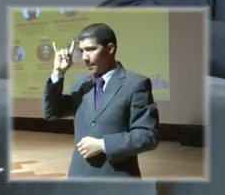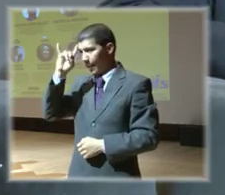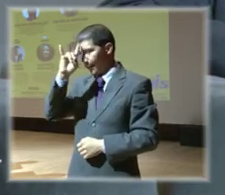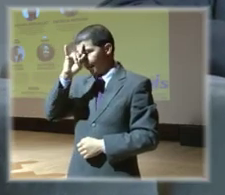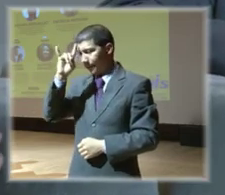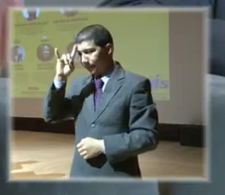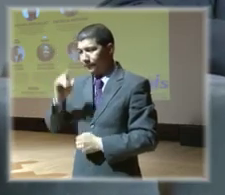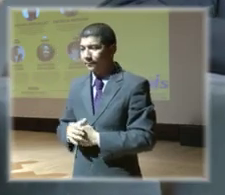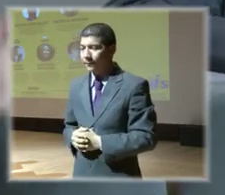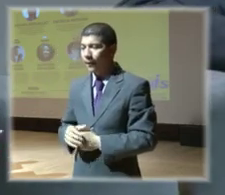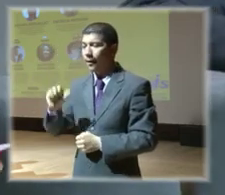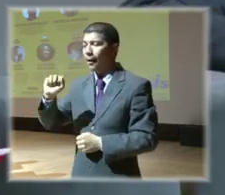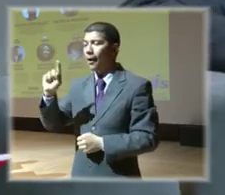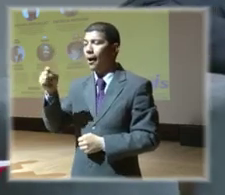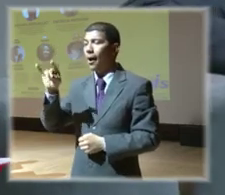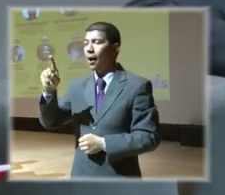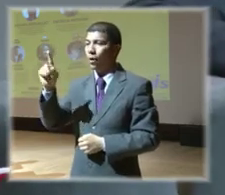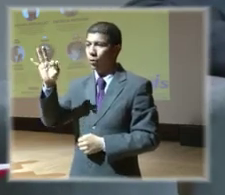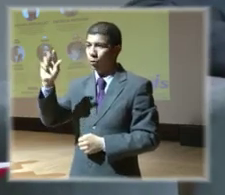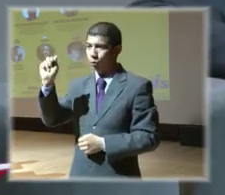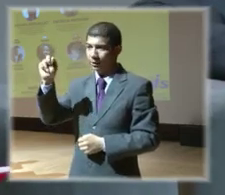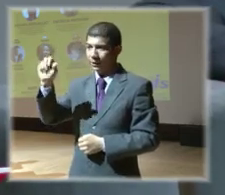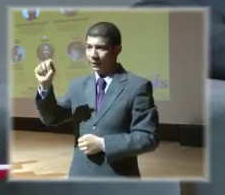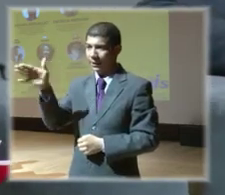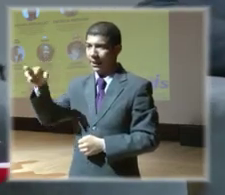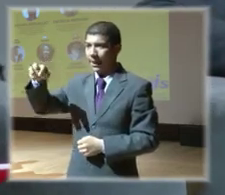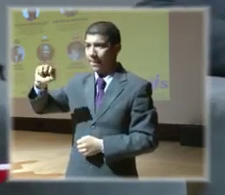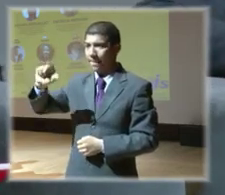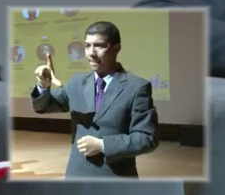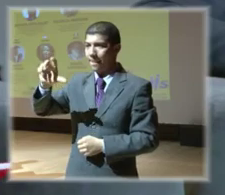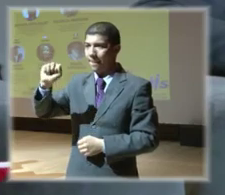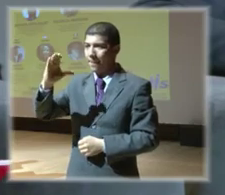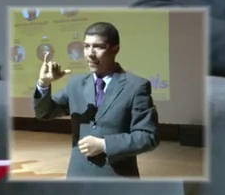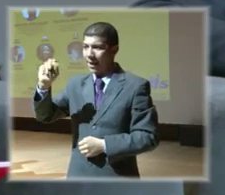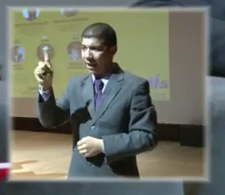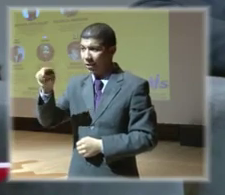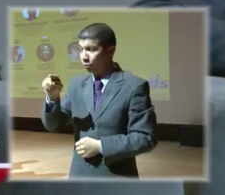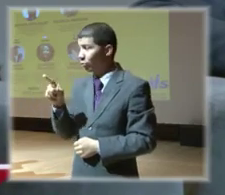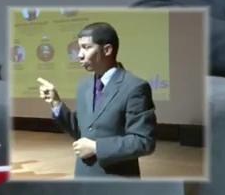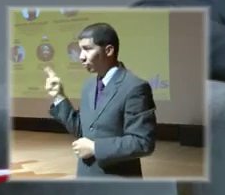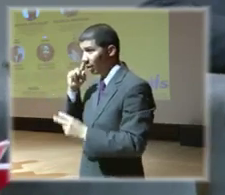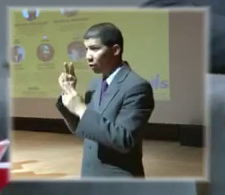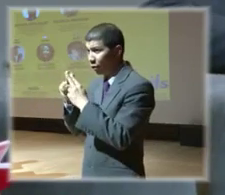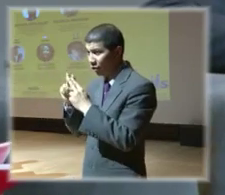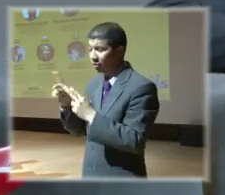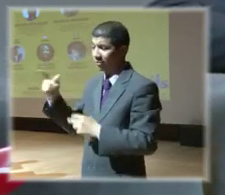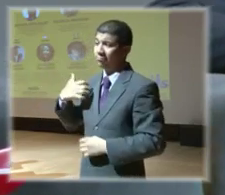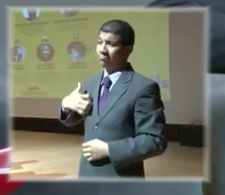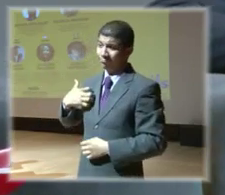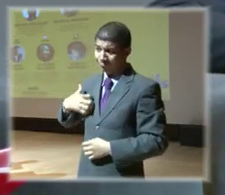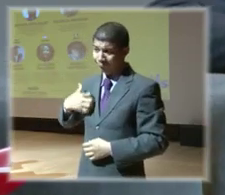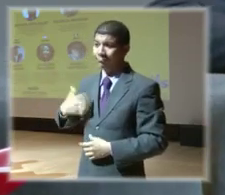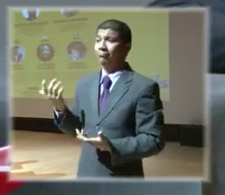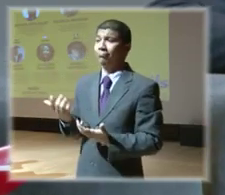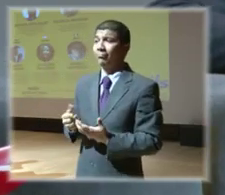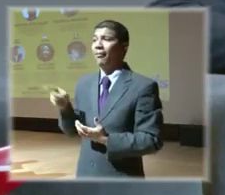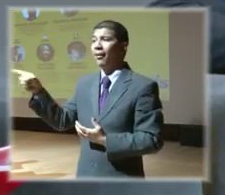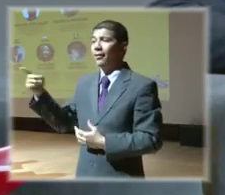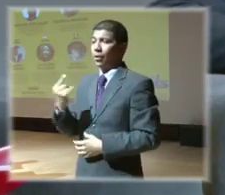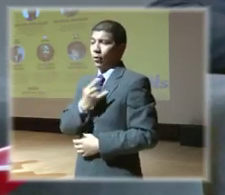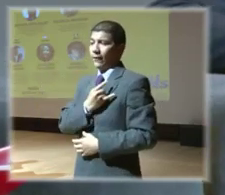Agustina Palacios, que muchas personas conocen por sus textos, de Argentina. Es doctora en Derecho de la Universidad